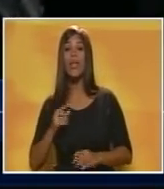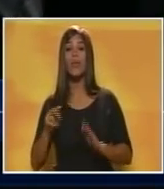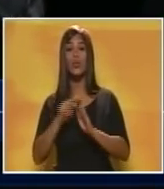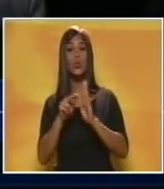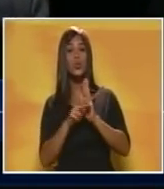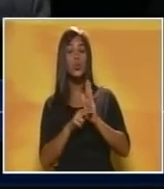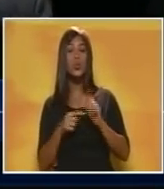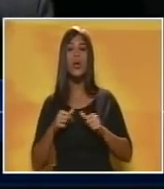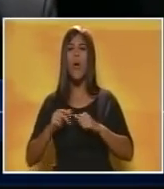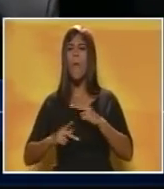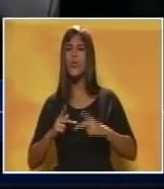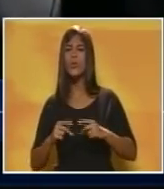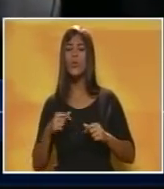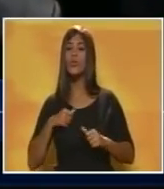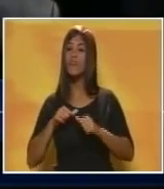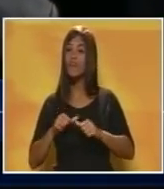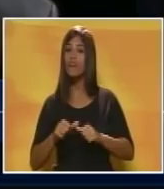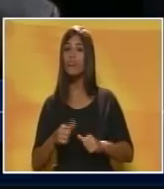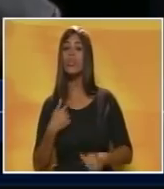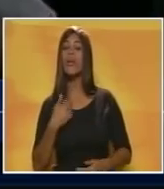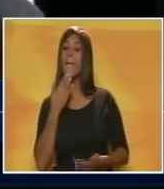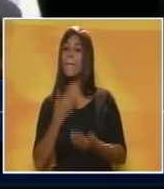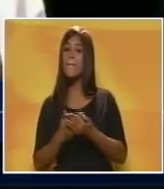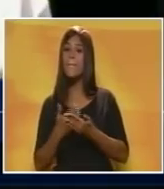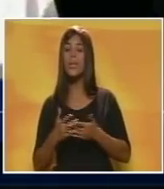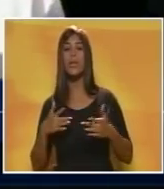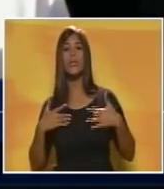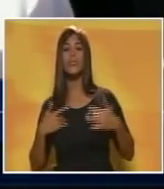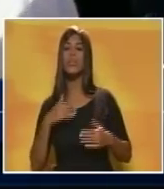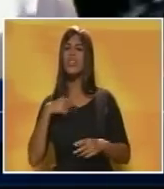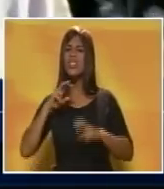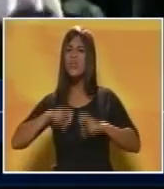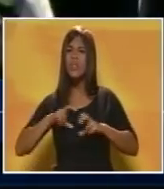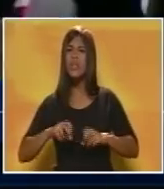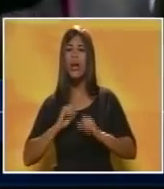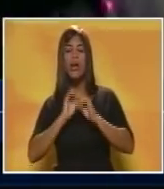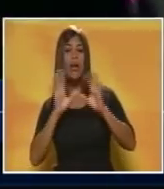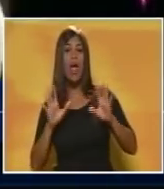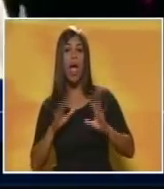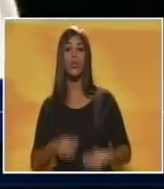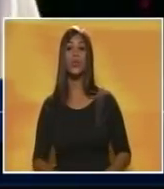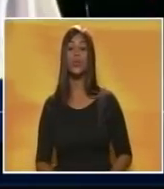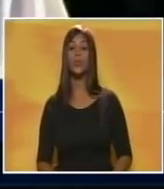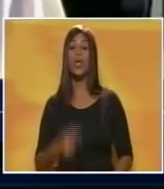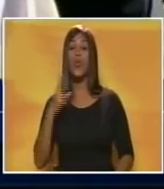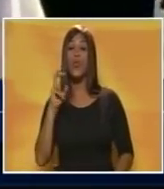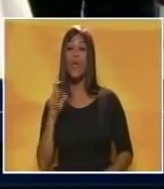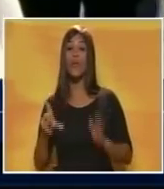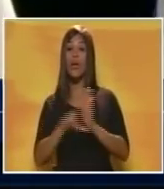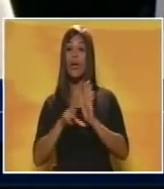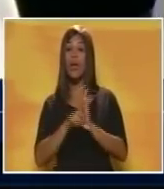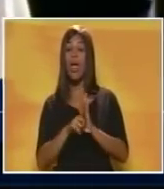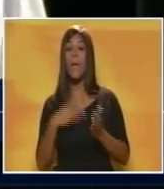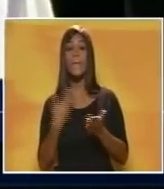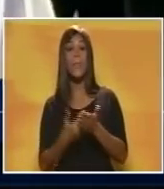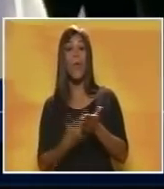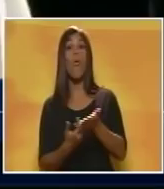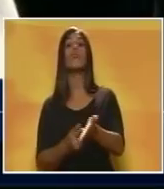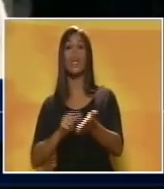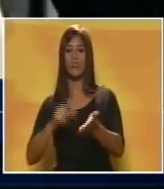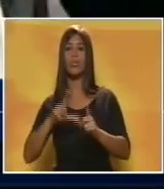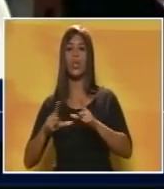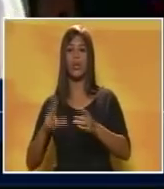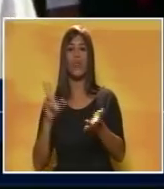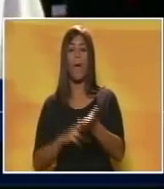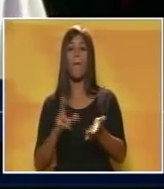seguir en las diócesis y exigir celeridad en las investigaciones preliminares. Esta nueva ley es una de las propuestas concretas prometidas